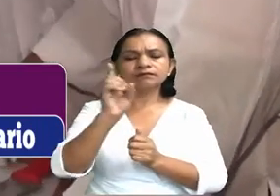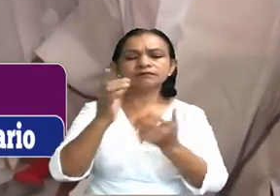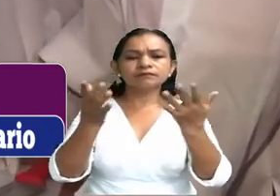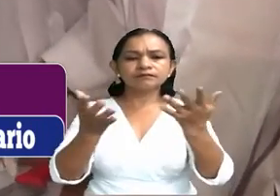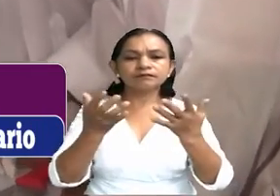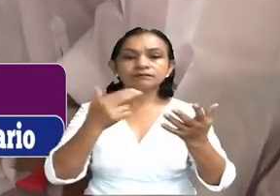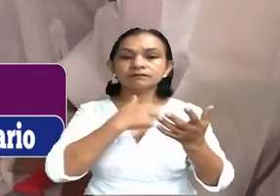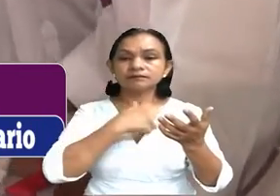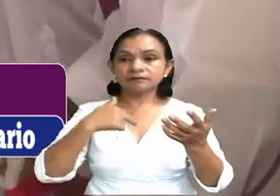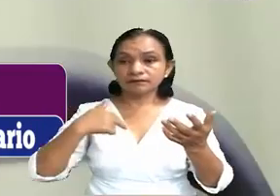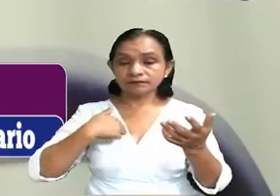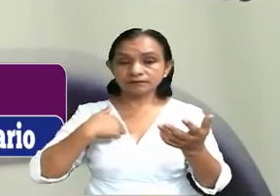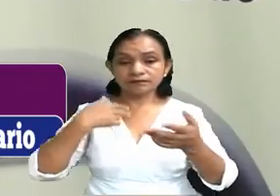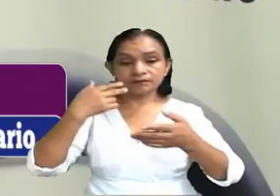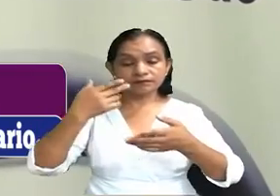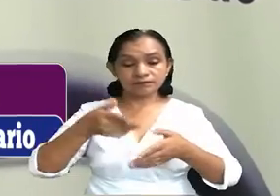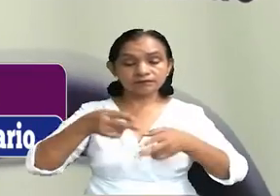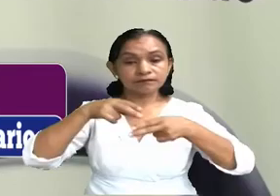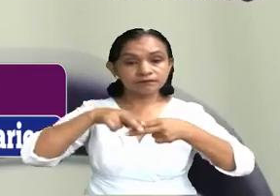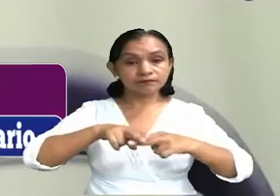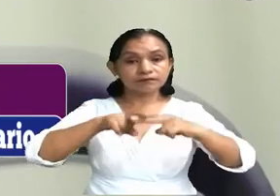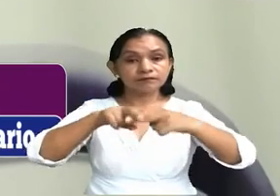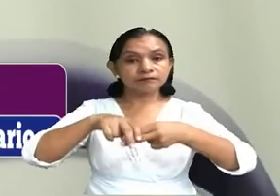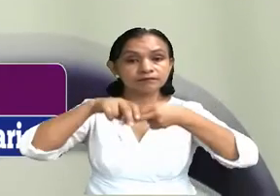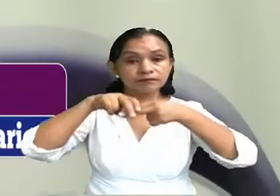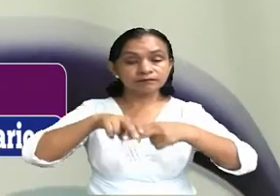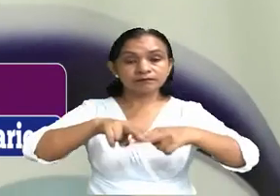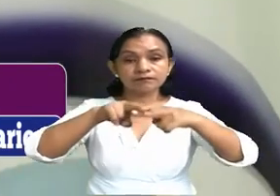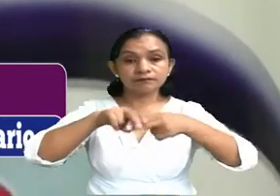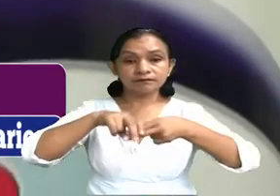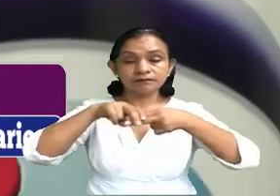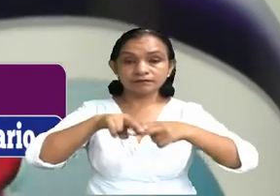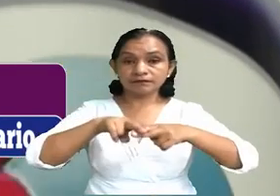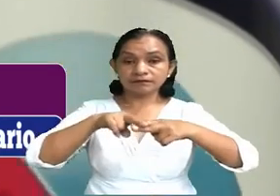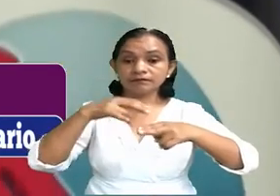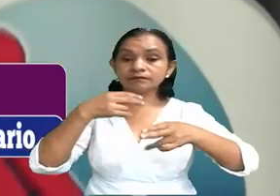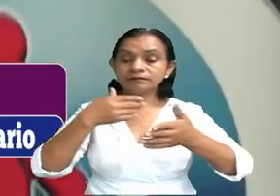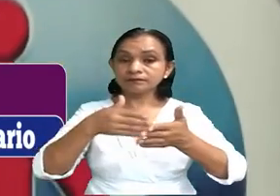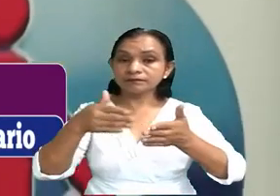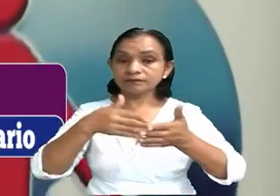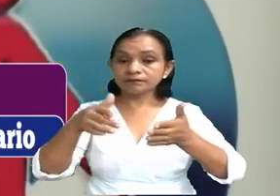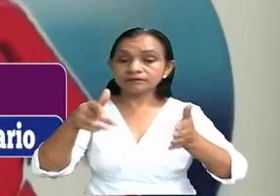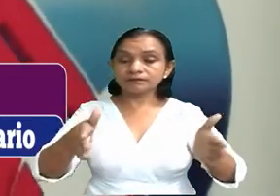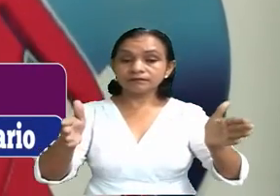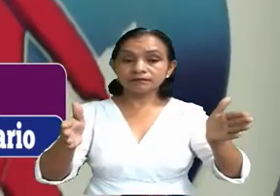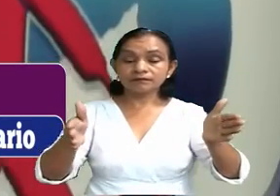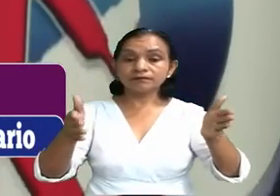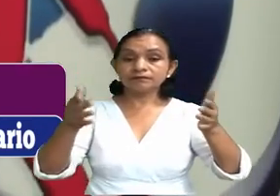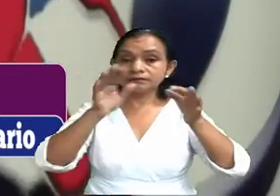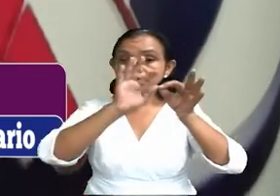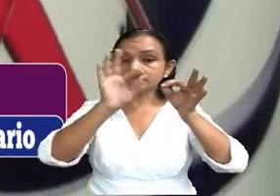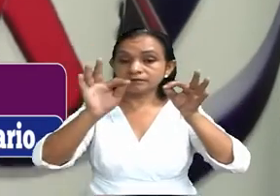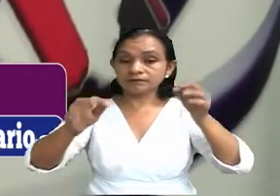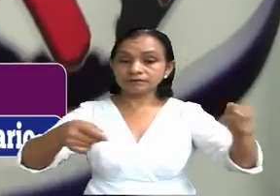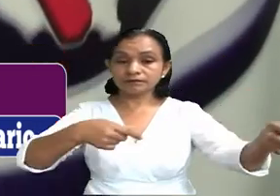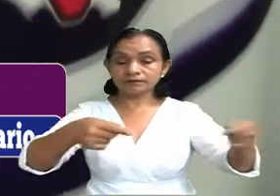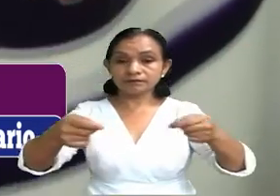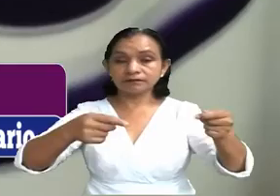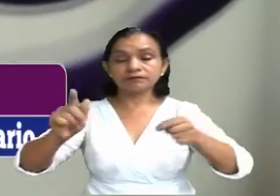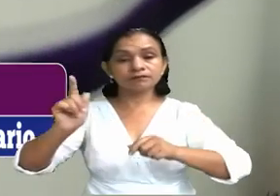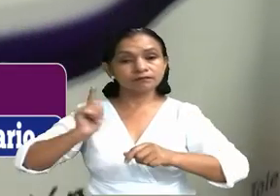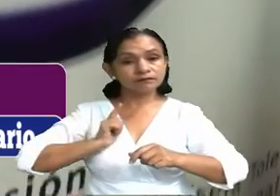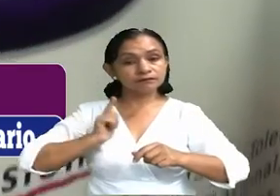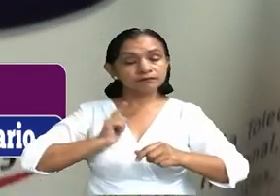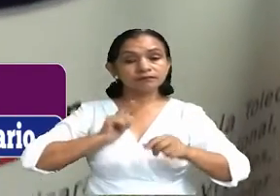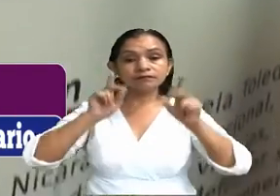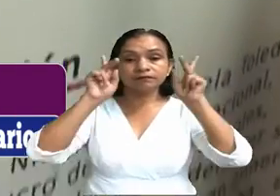Al hecho de que estos parques accesibles, estos centros de esparcimiento accesibles donde se montan las ferias, también sirven para